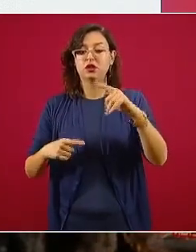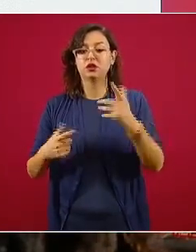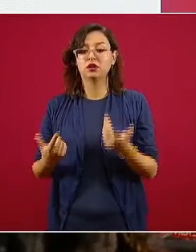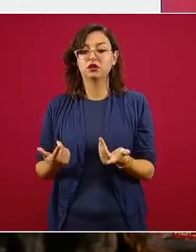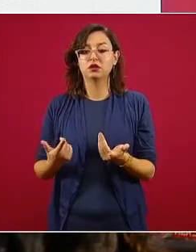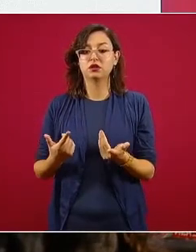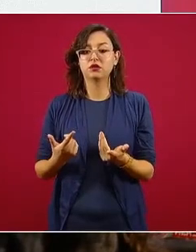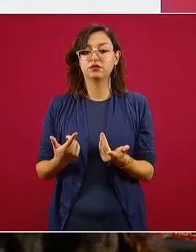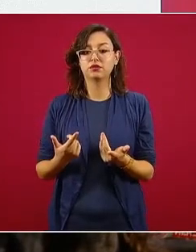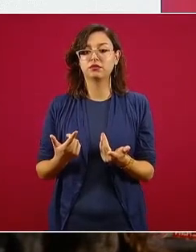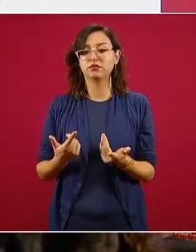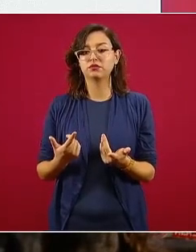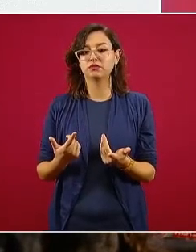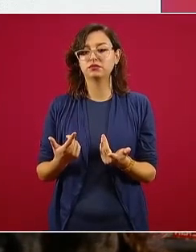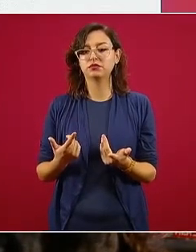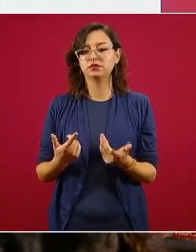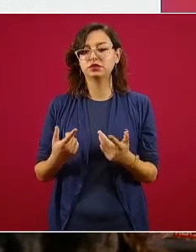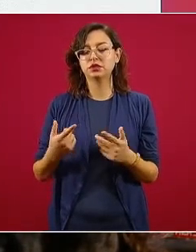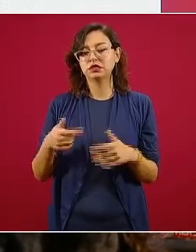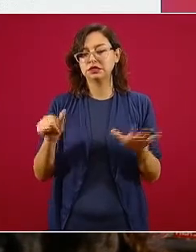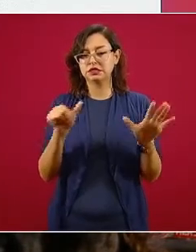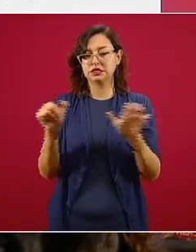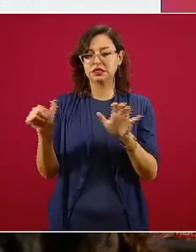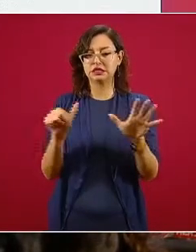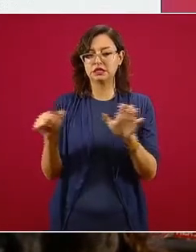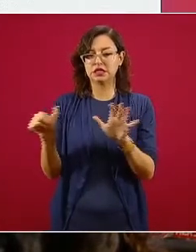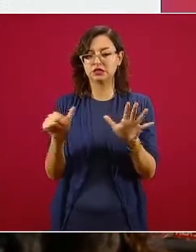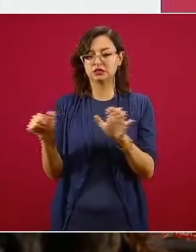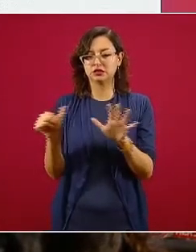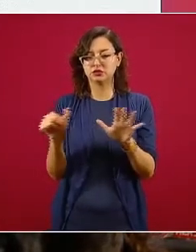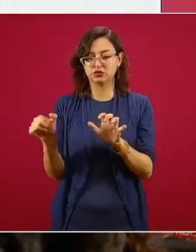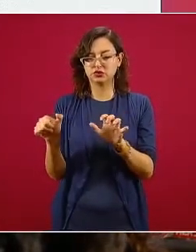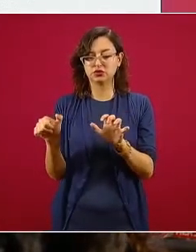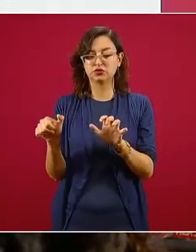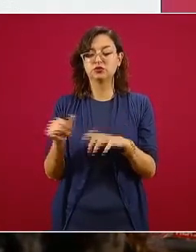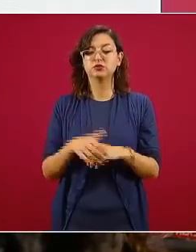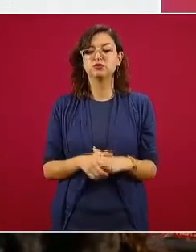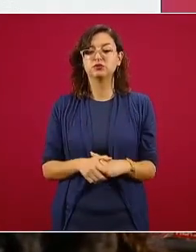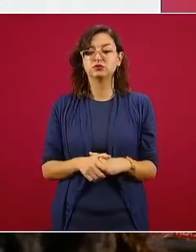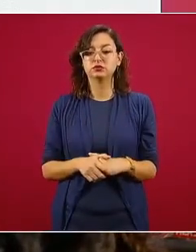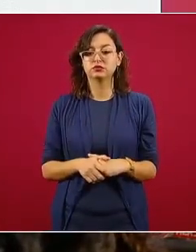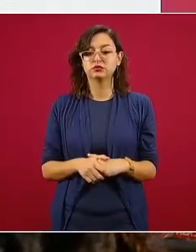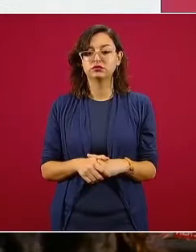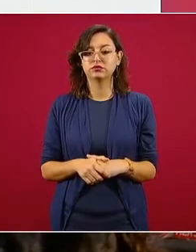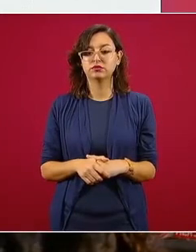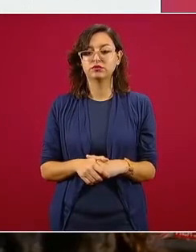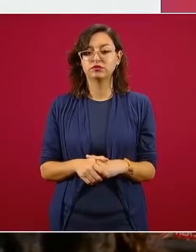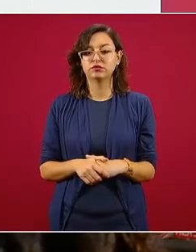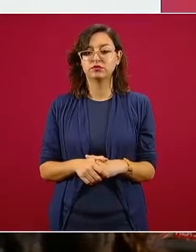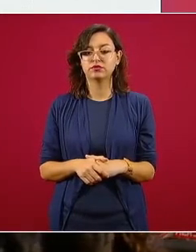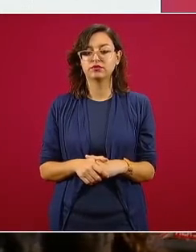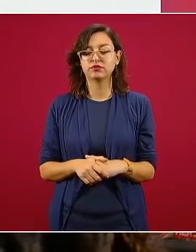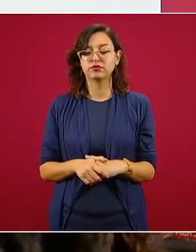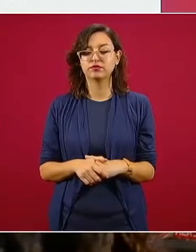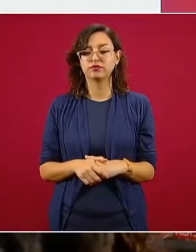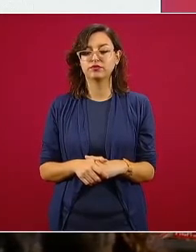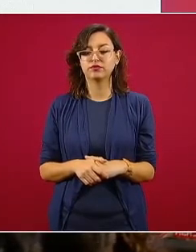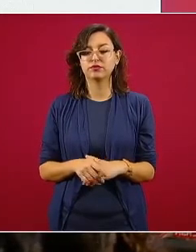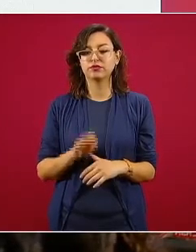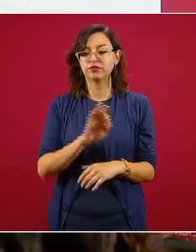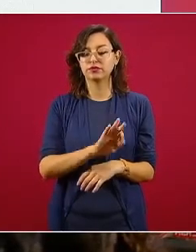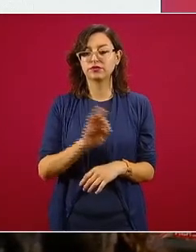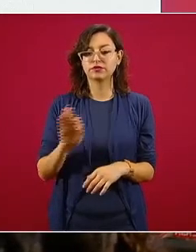curva roja. Vamos a pensar, hagamos un corte aquí en 600, en este punto que coincide con la